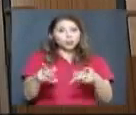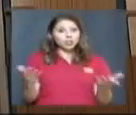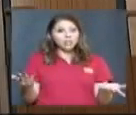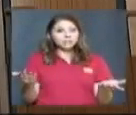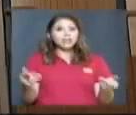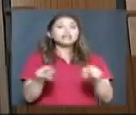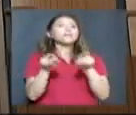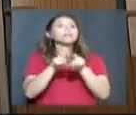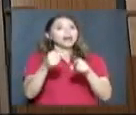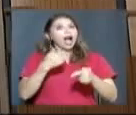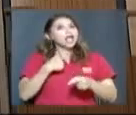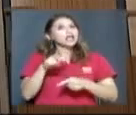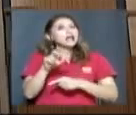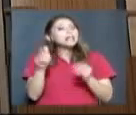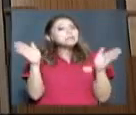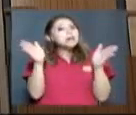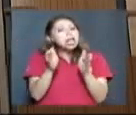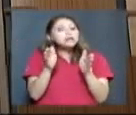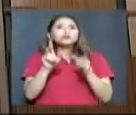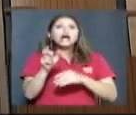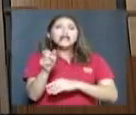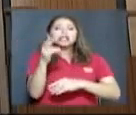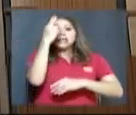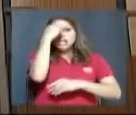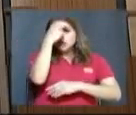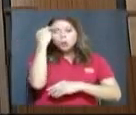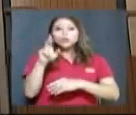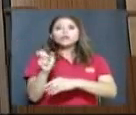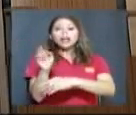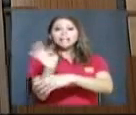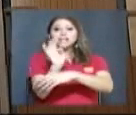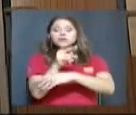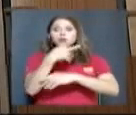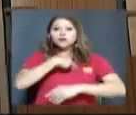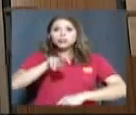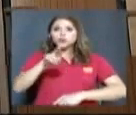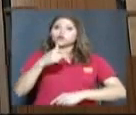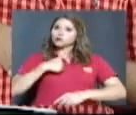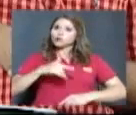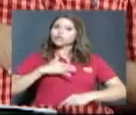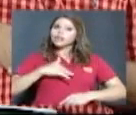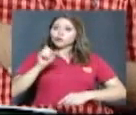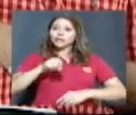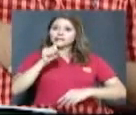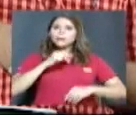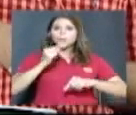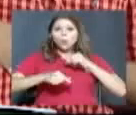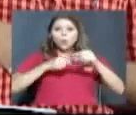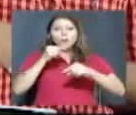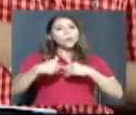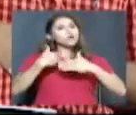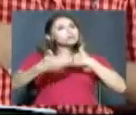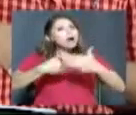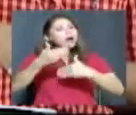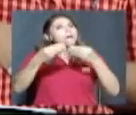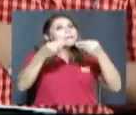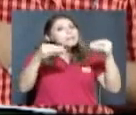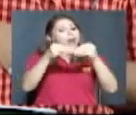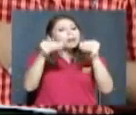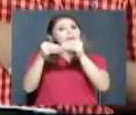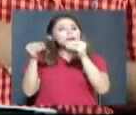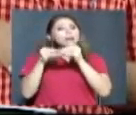hay canales católicos, religiosos. O sea, yo sí siento que poco a poco vamos en un avance de tener espacios. Los grandes medios establecen